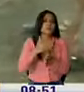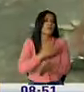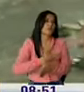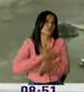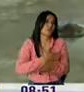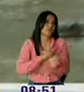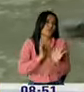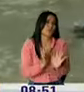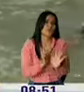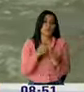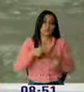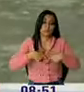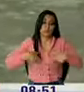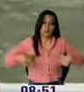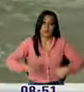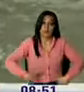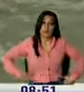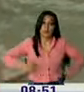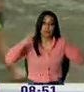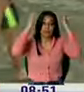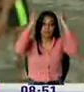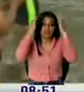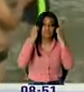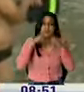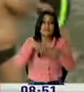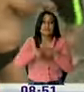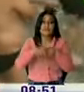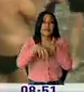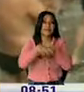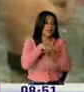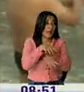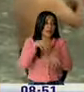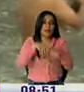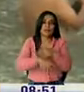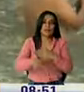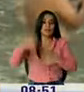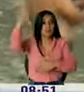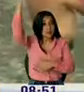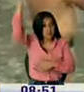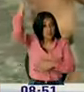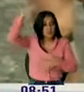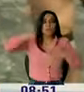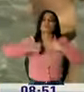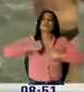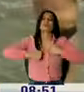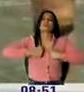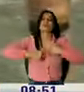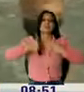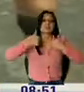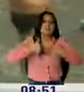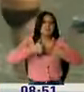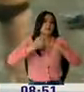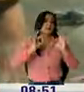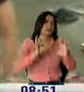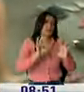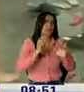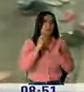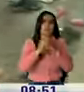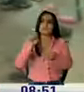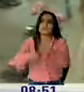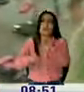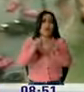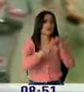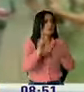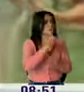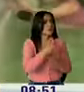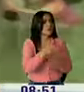de baño y sandalias, que pasen por las duchas y utilicen bien las instalaciones, que no traten de destruir, que nos ayuden a